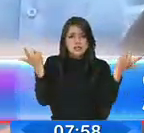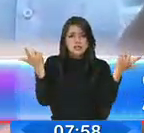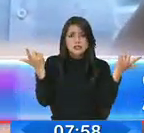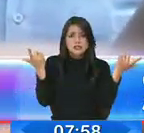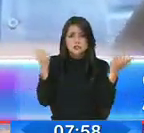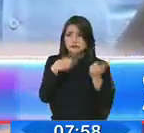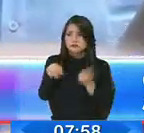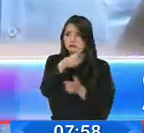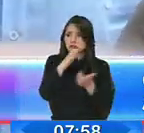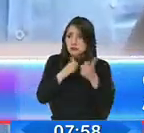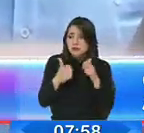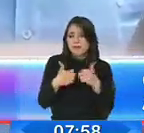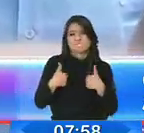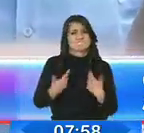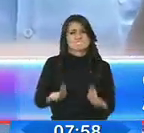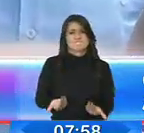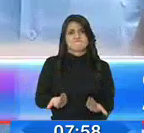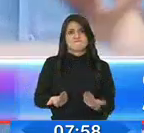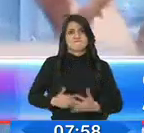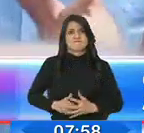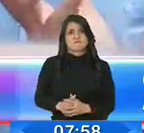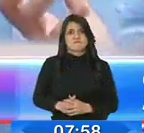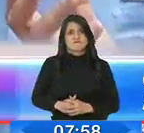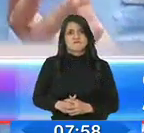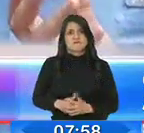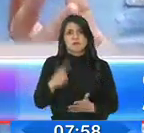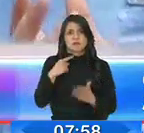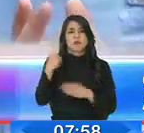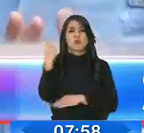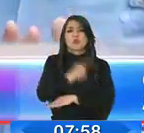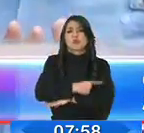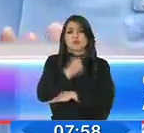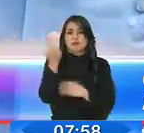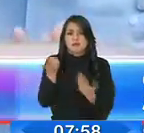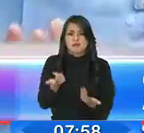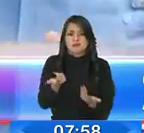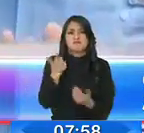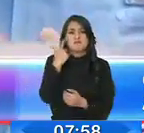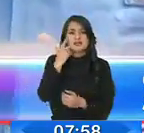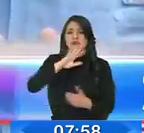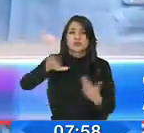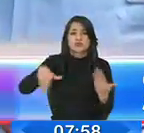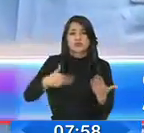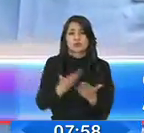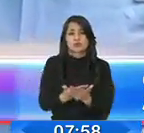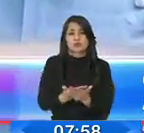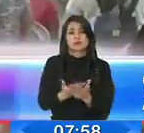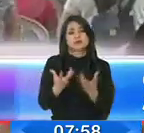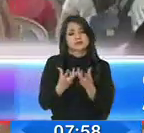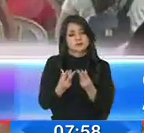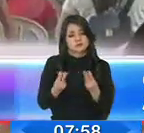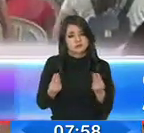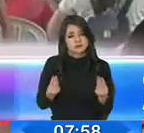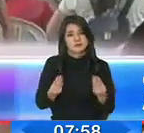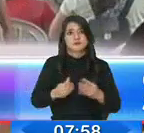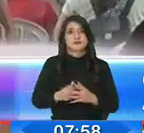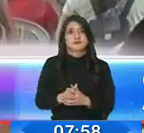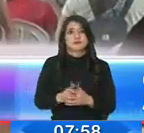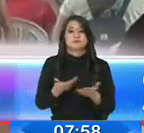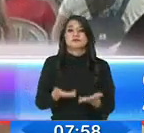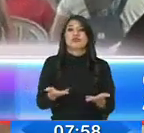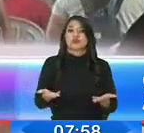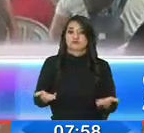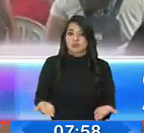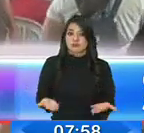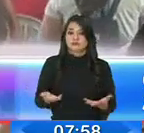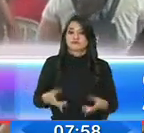tener nosotros aquí. Que por un día piensen que todo tiene solución. Artículos que se hace